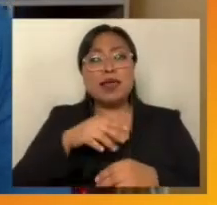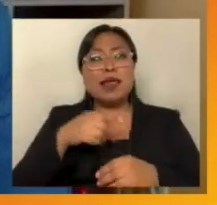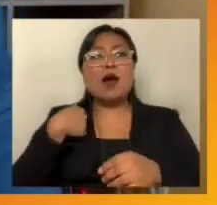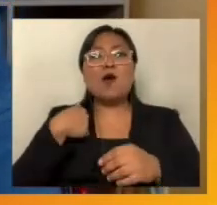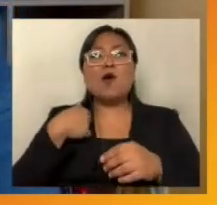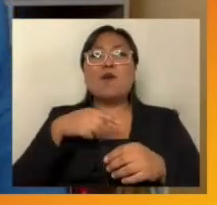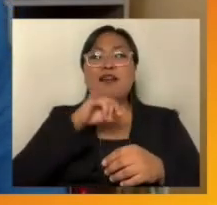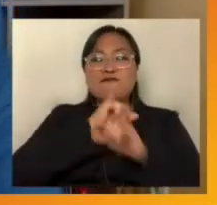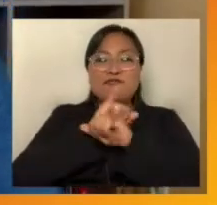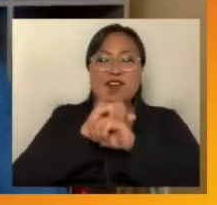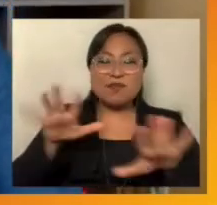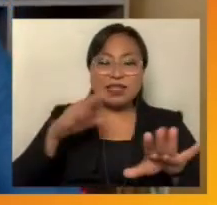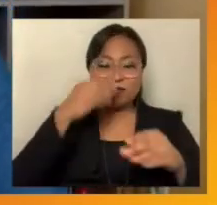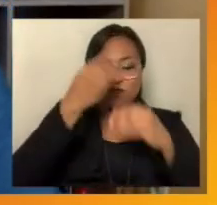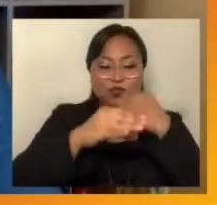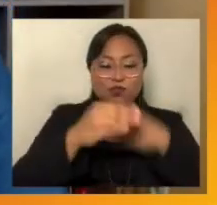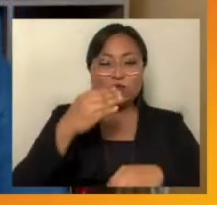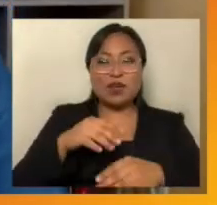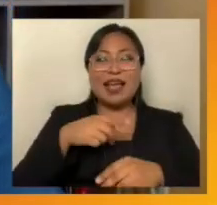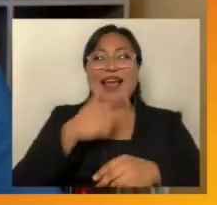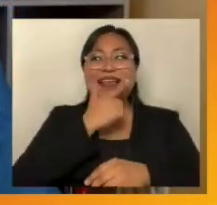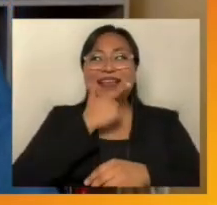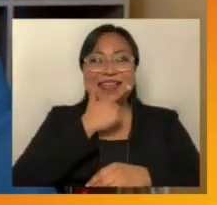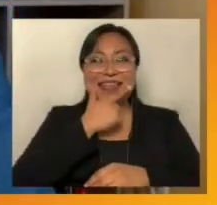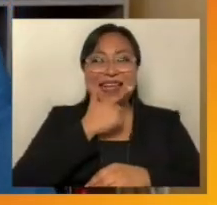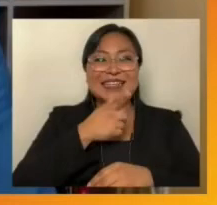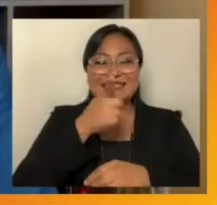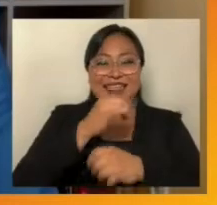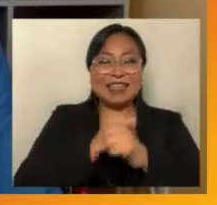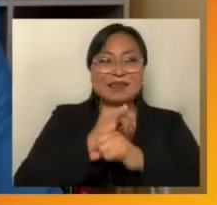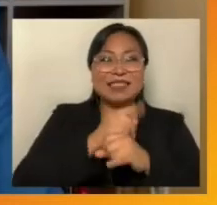inglés es esto de investigación, se conoce como